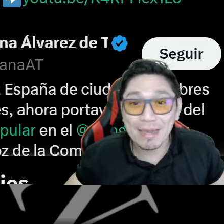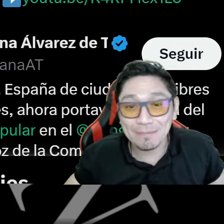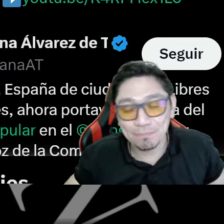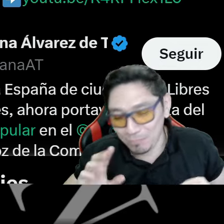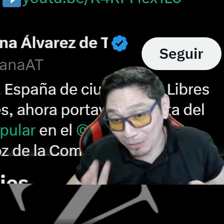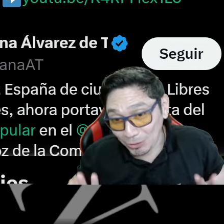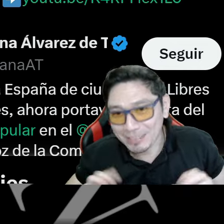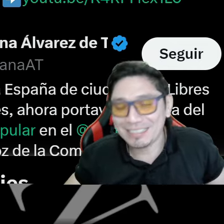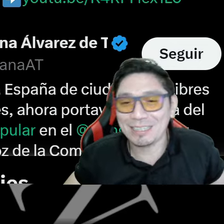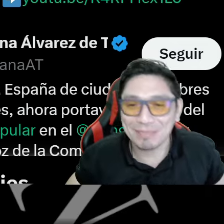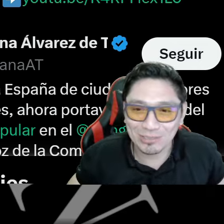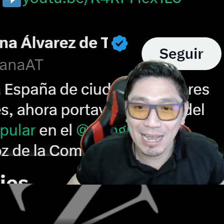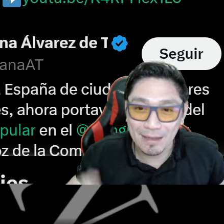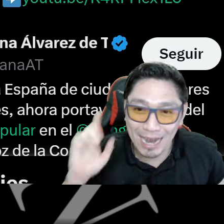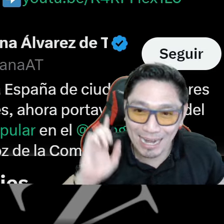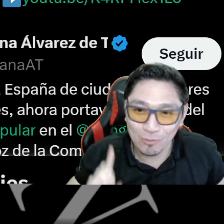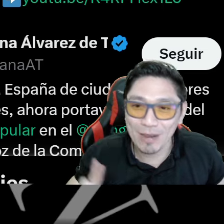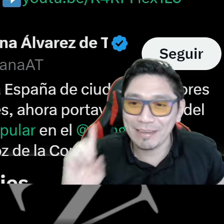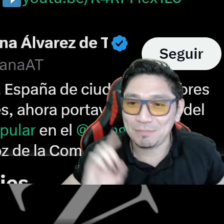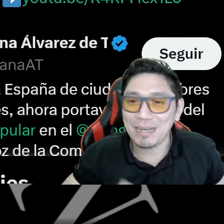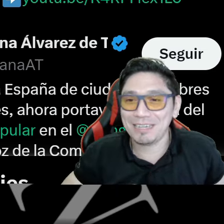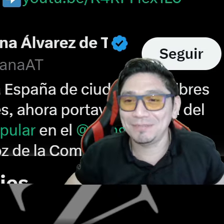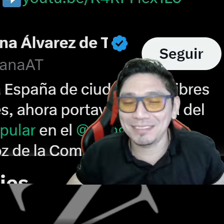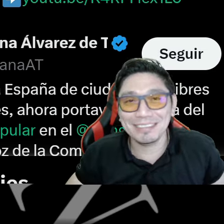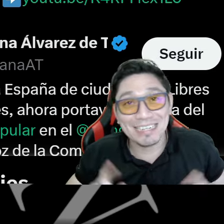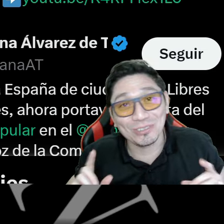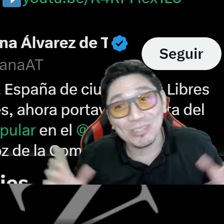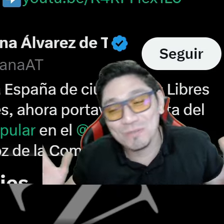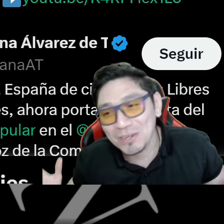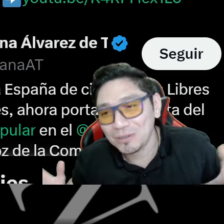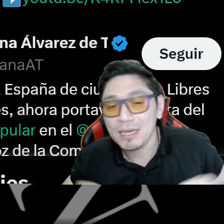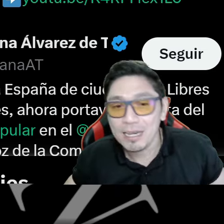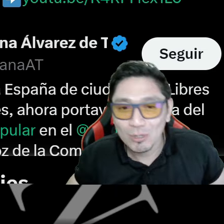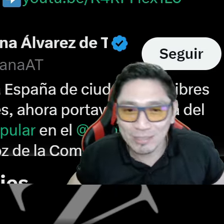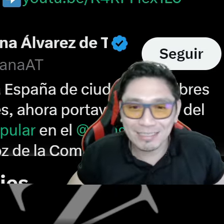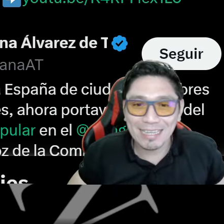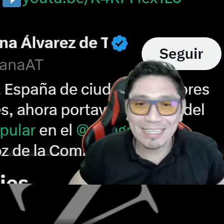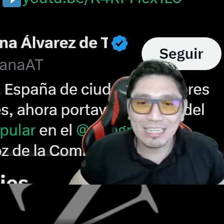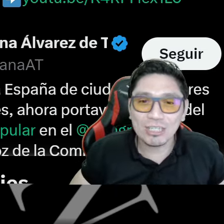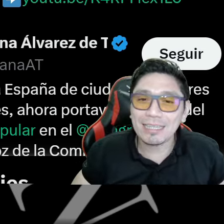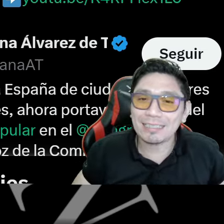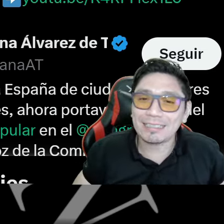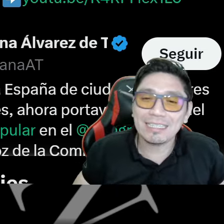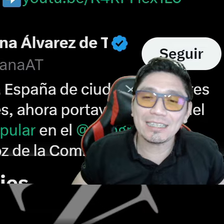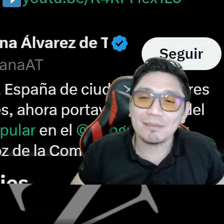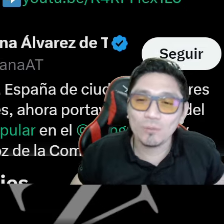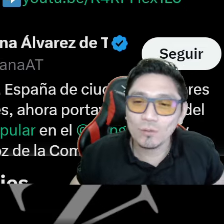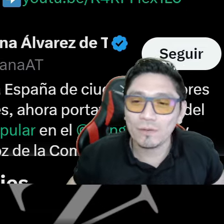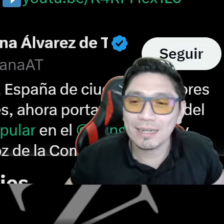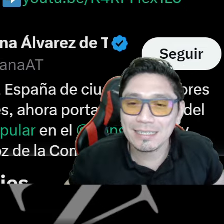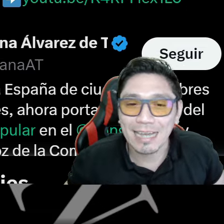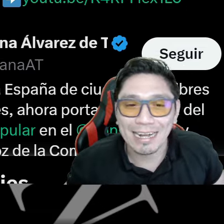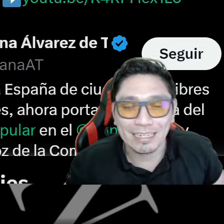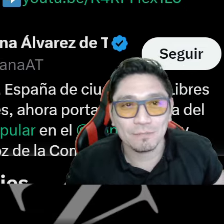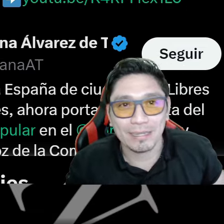a Perdón dice esta persona a la Nueva España y nos iluminó nuestra derechita se siente muy